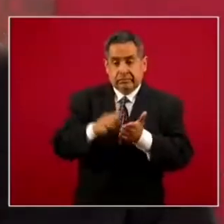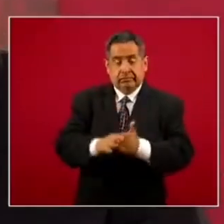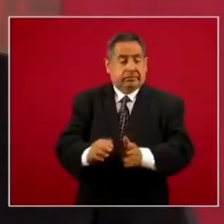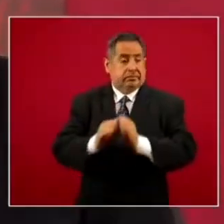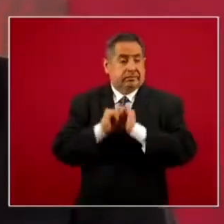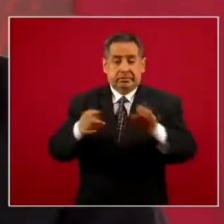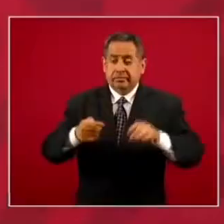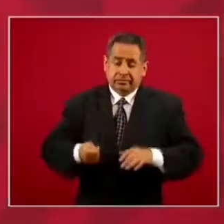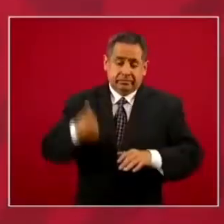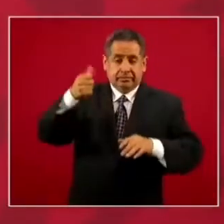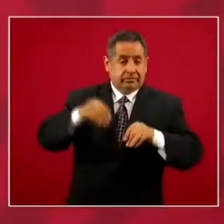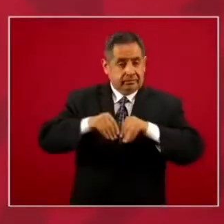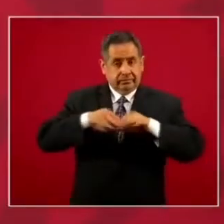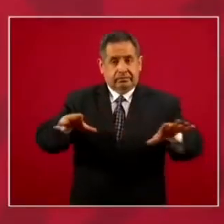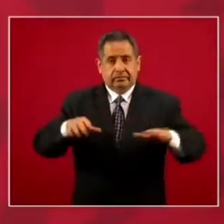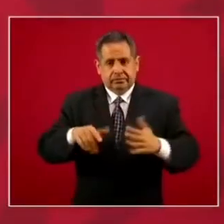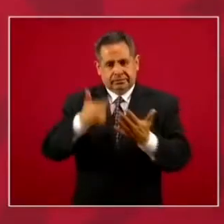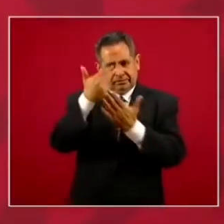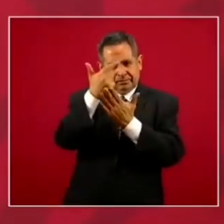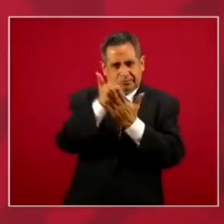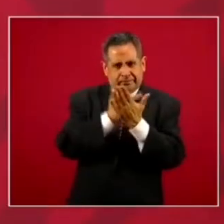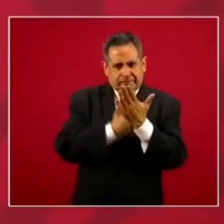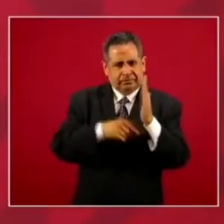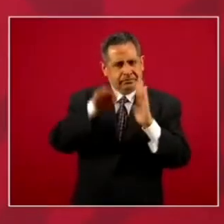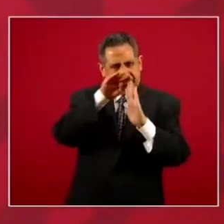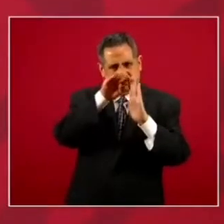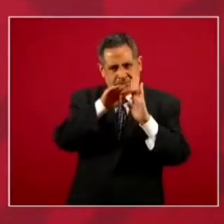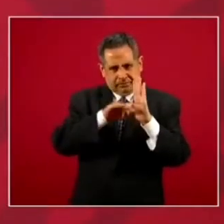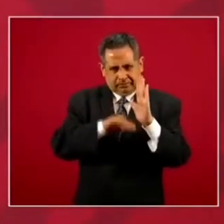vez su lista